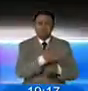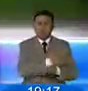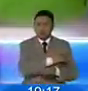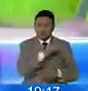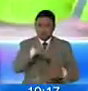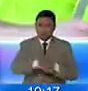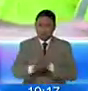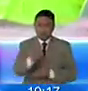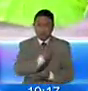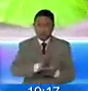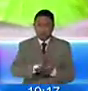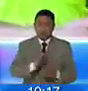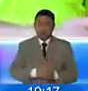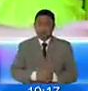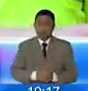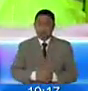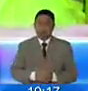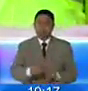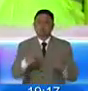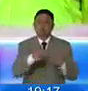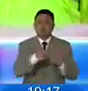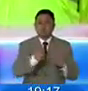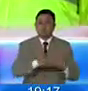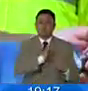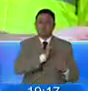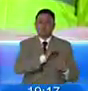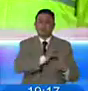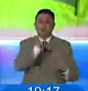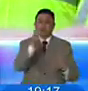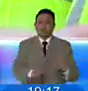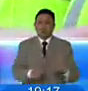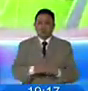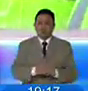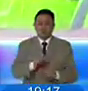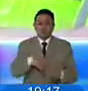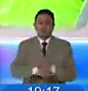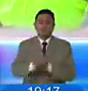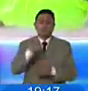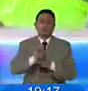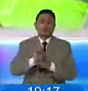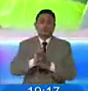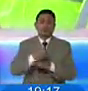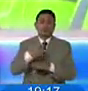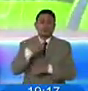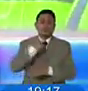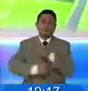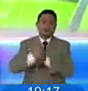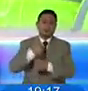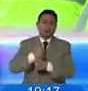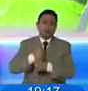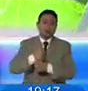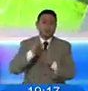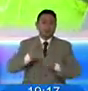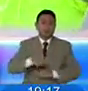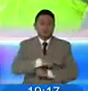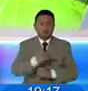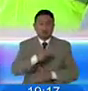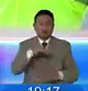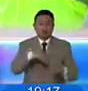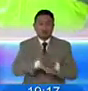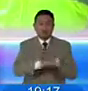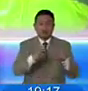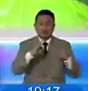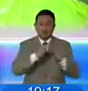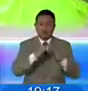el barrio. El ciudadano es de nacionalidad chilena, había ingresado al país hace unos años atrás. Asimismo se había alojado en